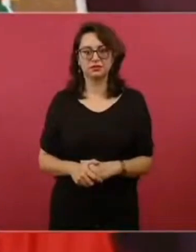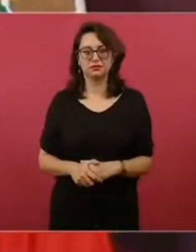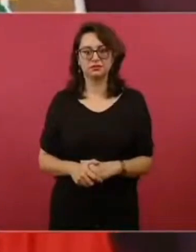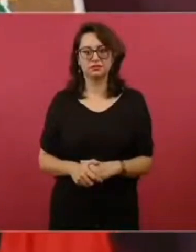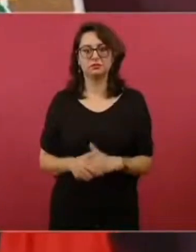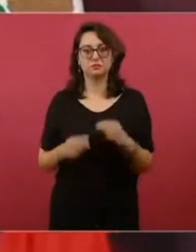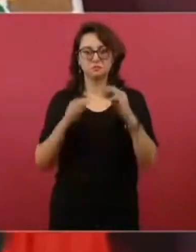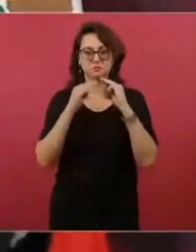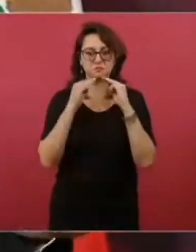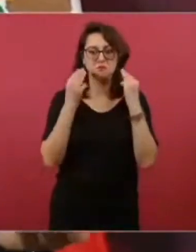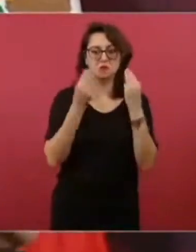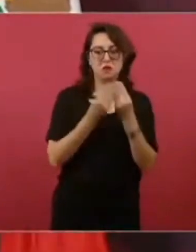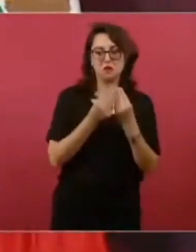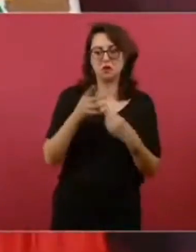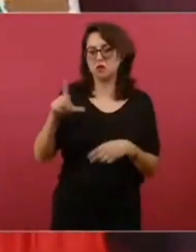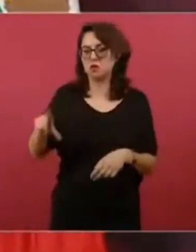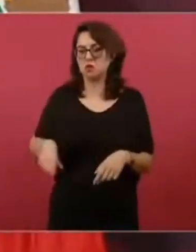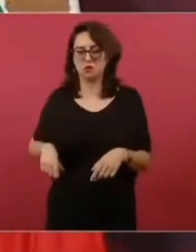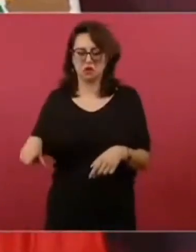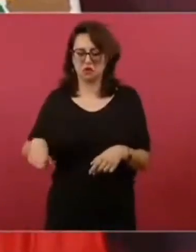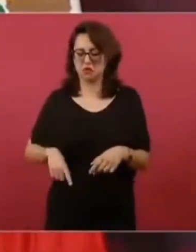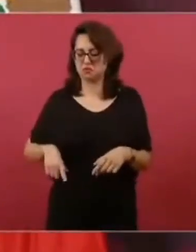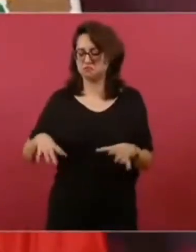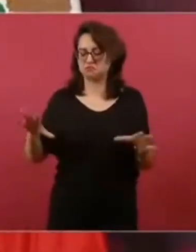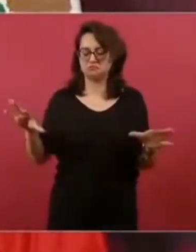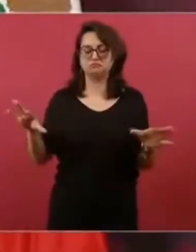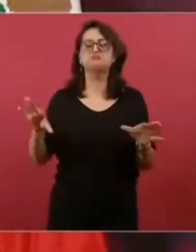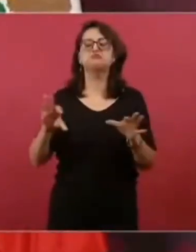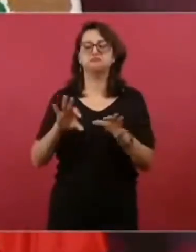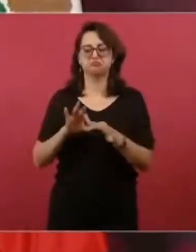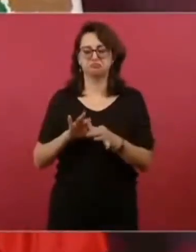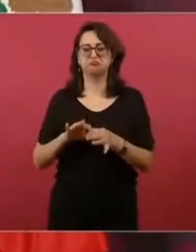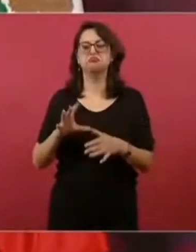entre la delincuencia y las autoridades.